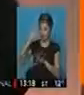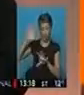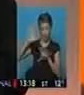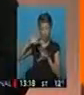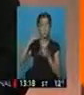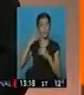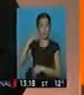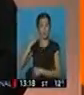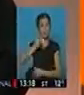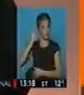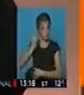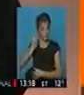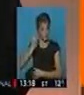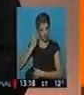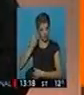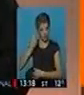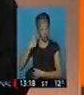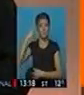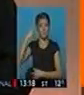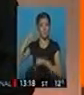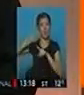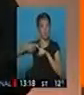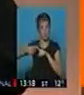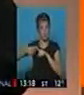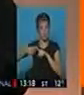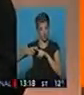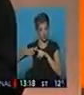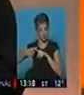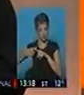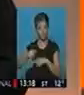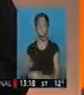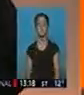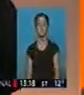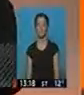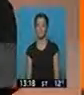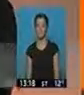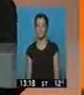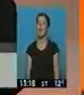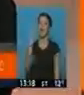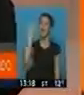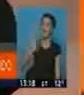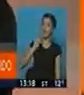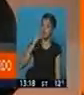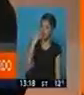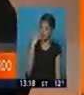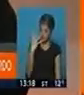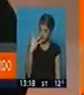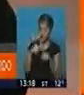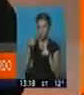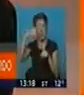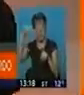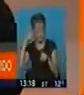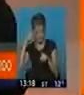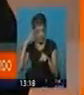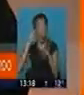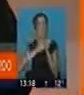muy importante desde el punto de vista político, de la lectura política que hay que hacer esto. Del 2004, pensemos en los